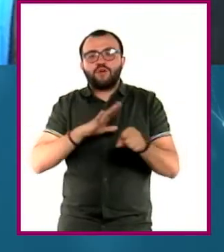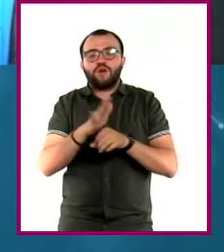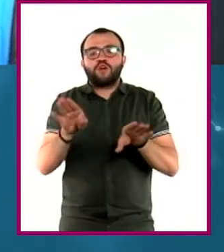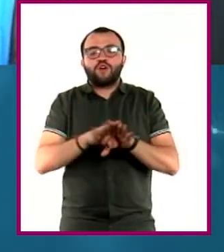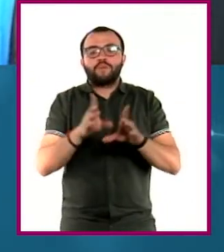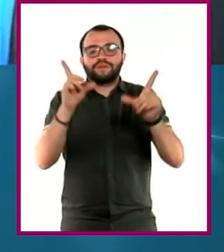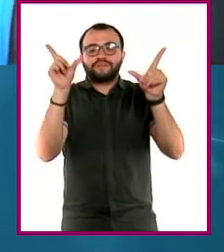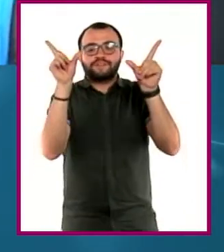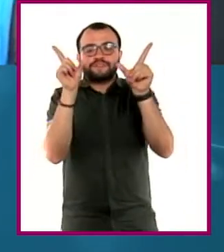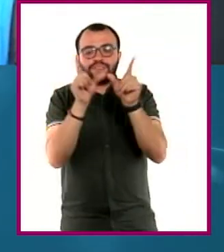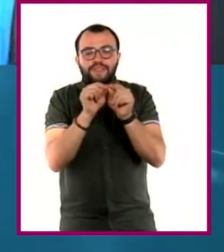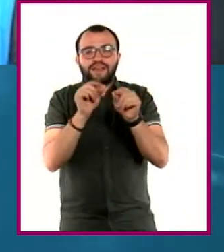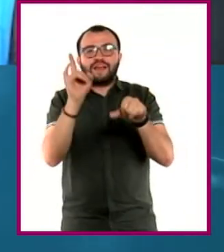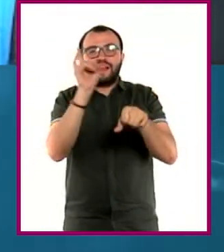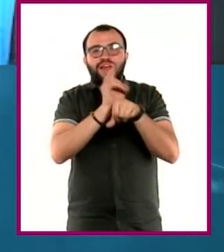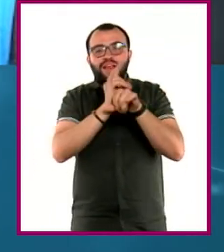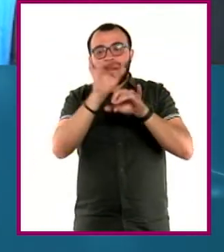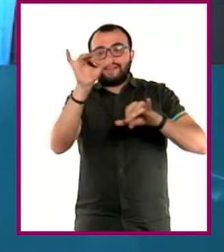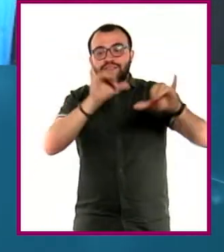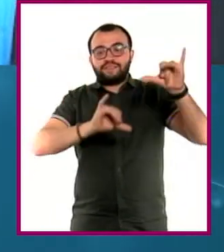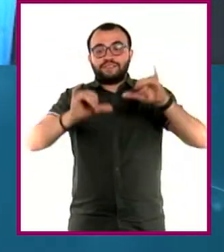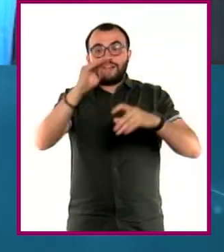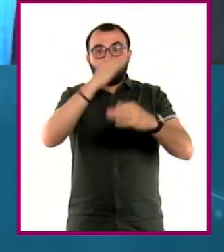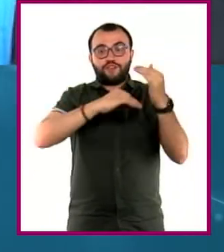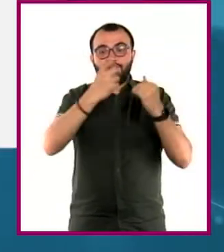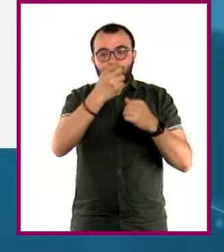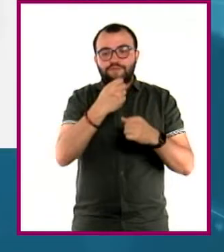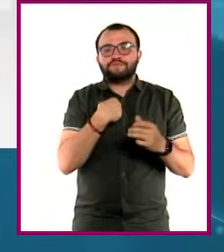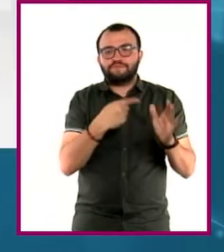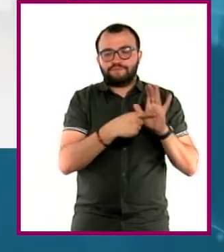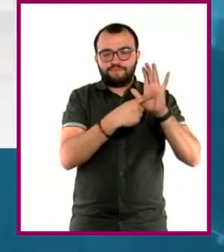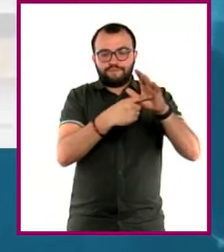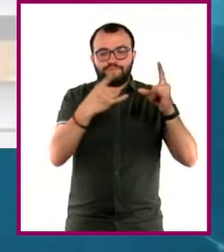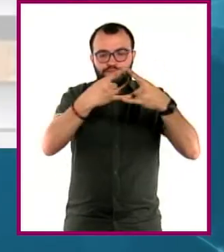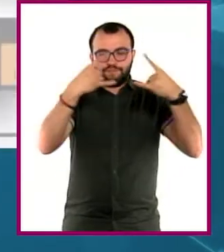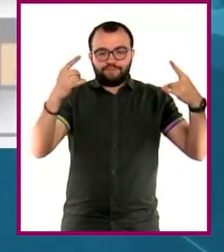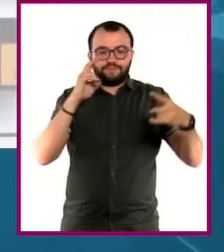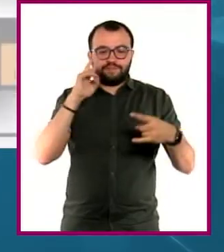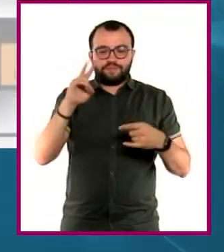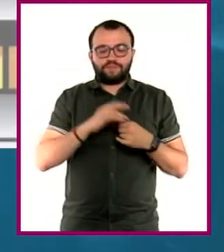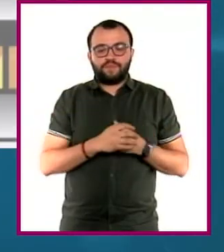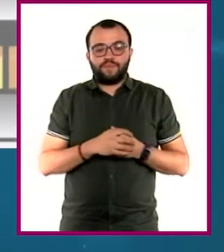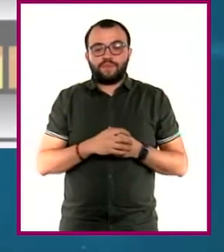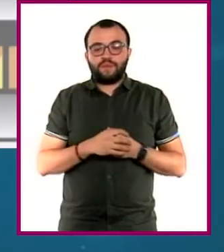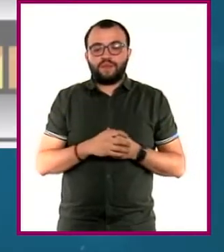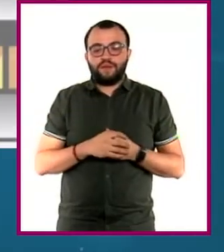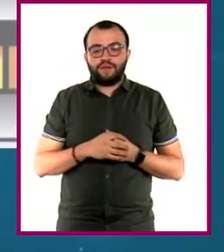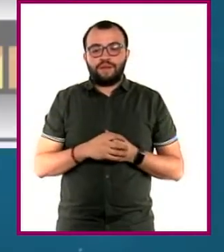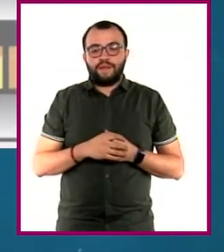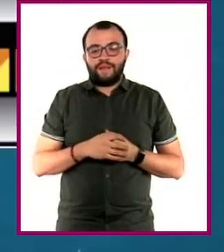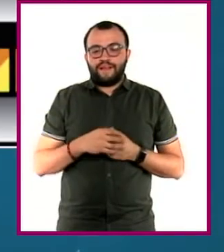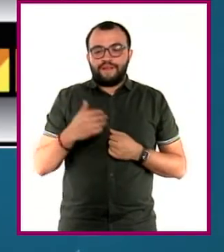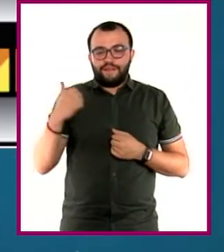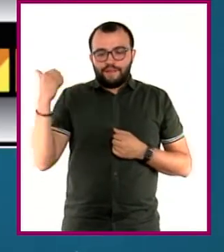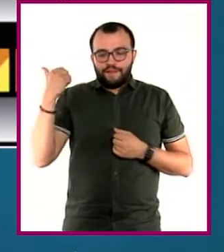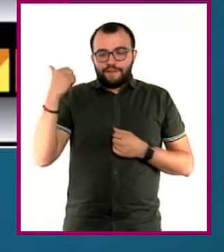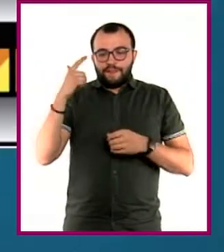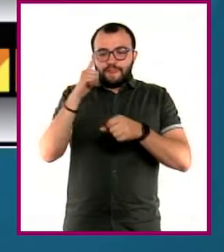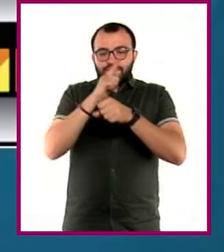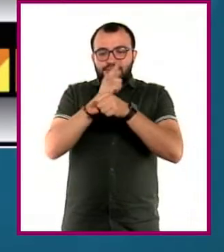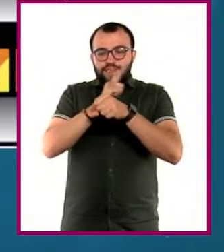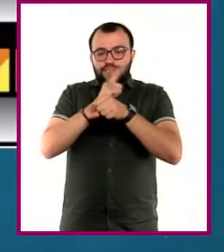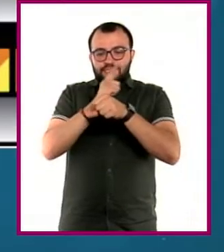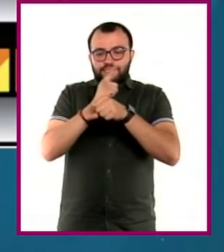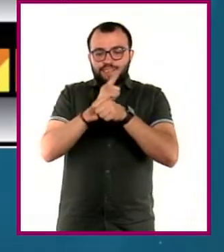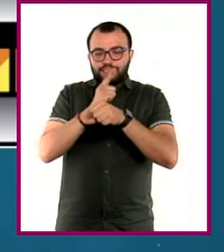producir de manera artificial todos estos elementos. Se los voy a mostrar en una tabla periódica. Estos que aparecen en color gris son aquellos que